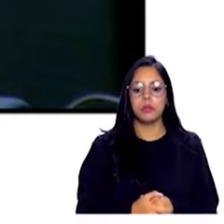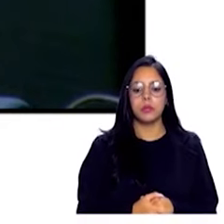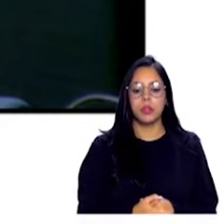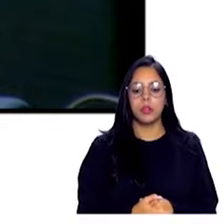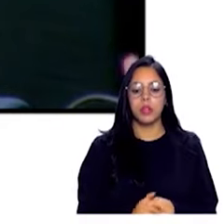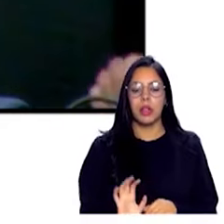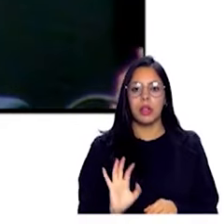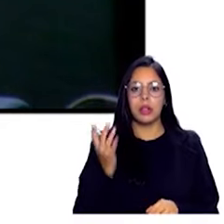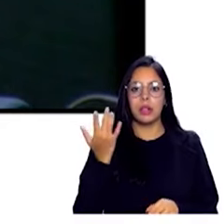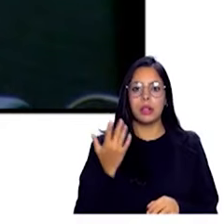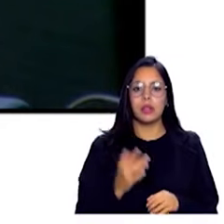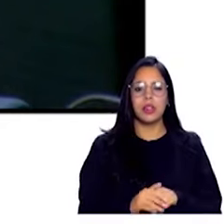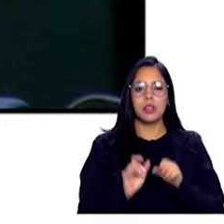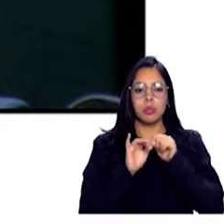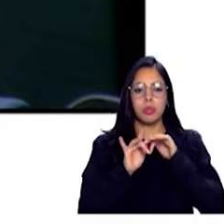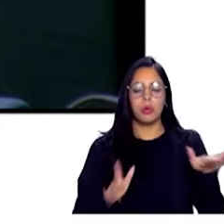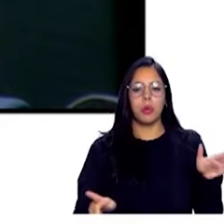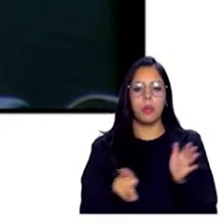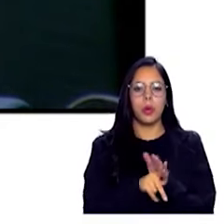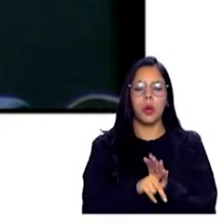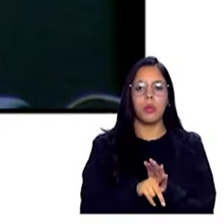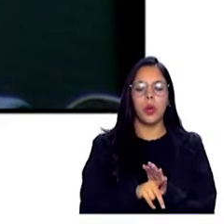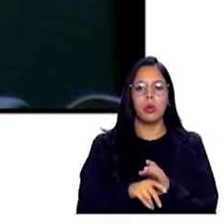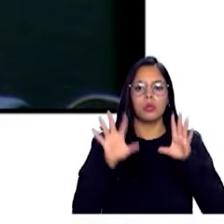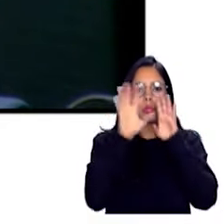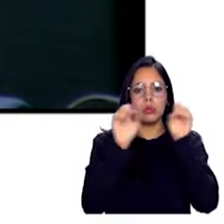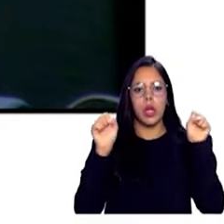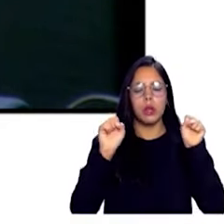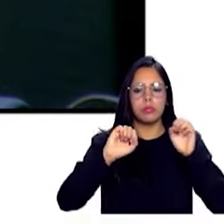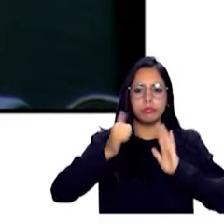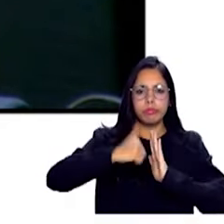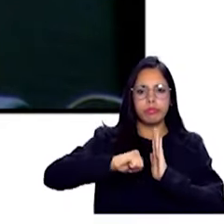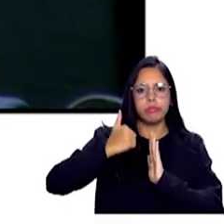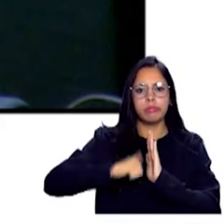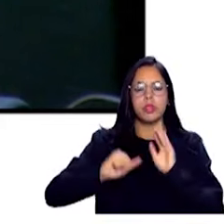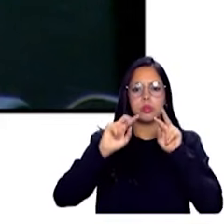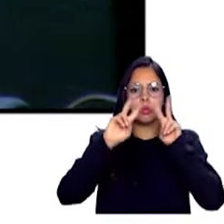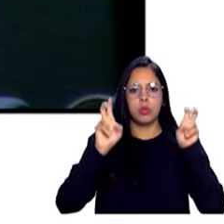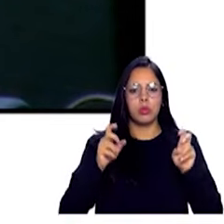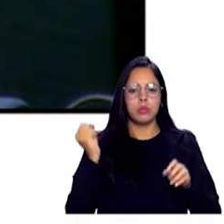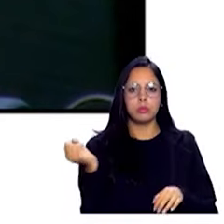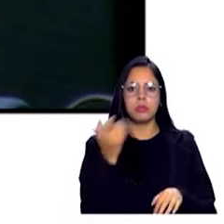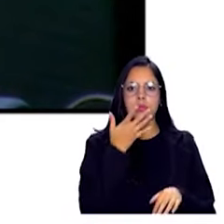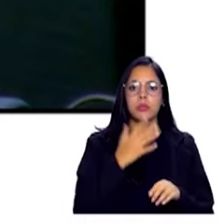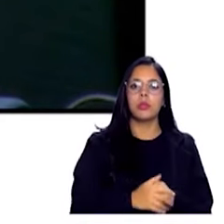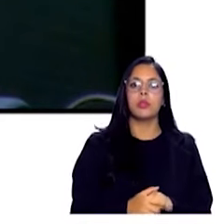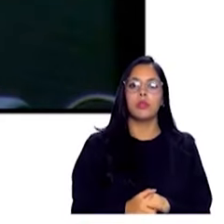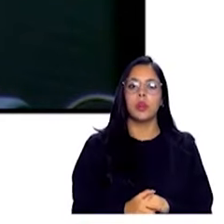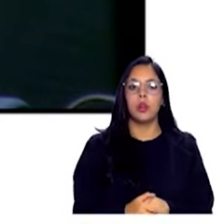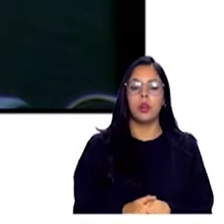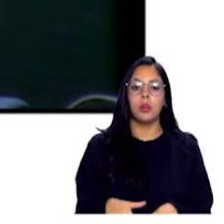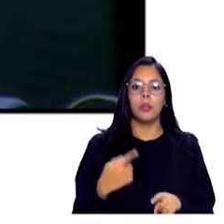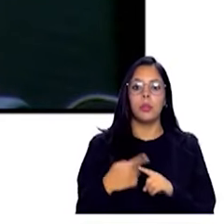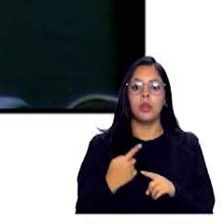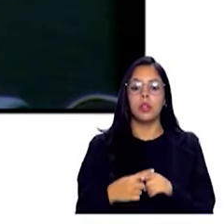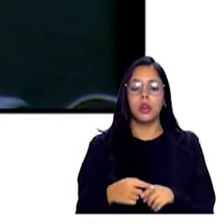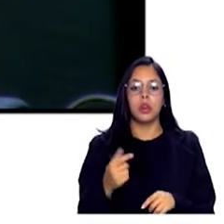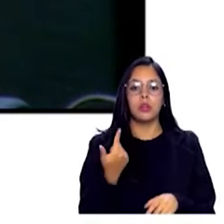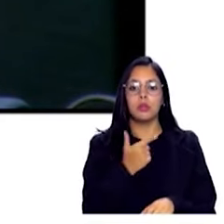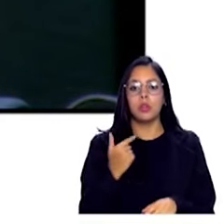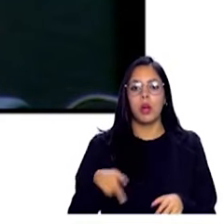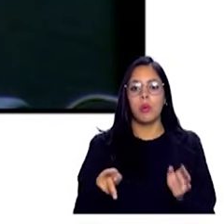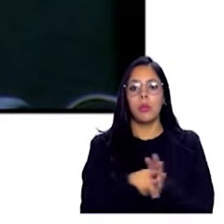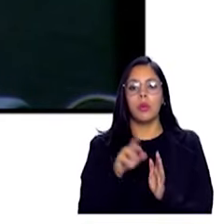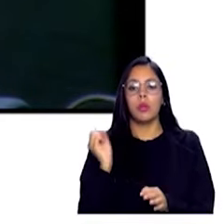revis los criterios de Las cuestiones nuevas Y consider que no Sea plantear ninguna cuestión nueva salvo las siguientes